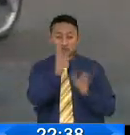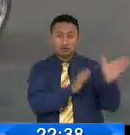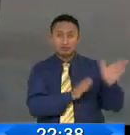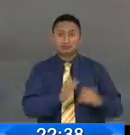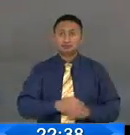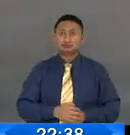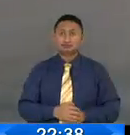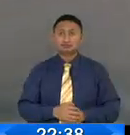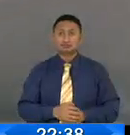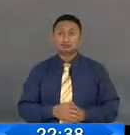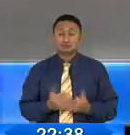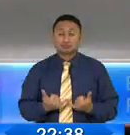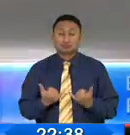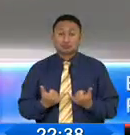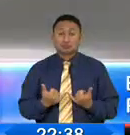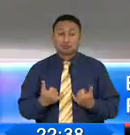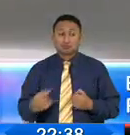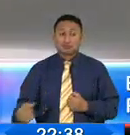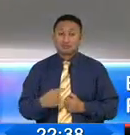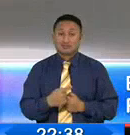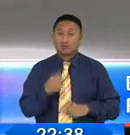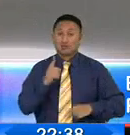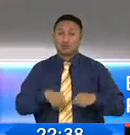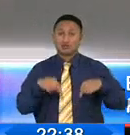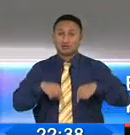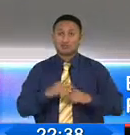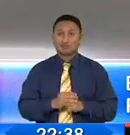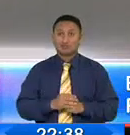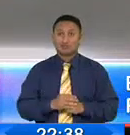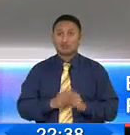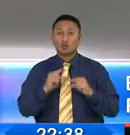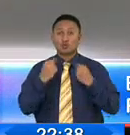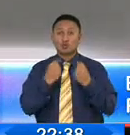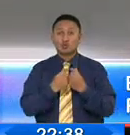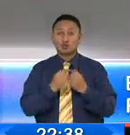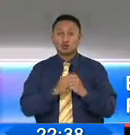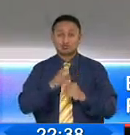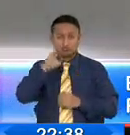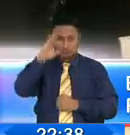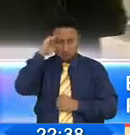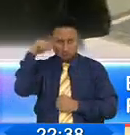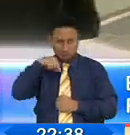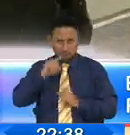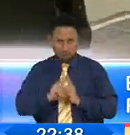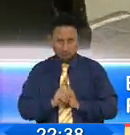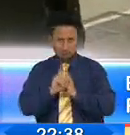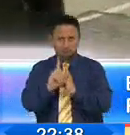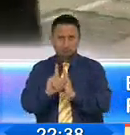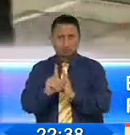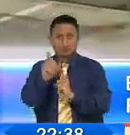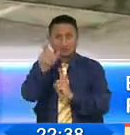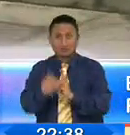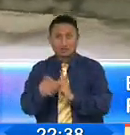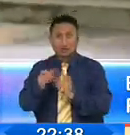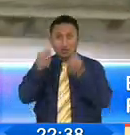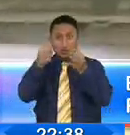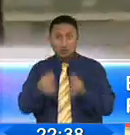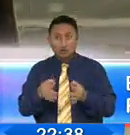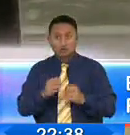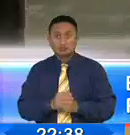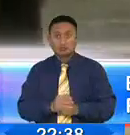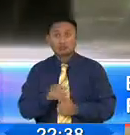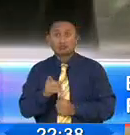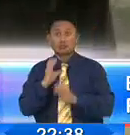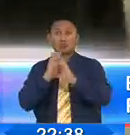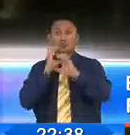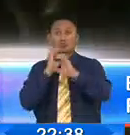En esta ocasión se les cayó la fachada, agentes de la brigada anticriminal les seguían los pasos. Los sospechosos fueron sorprendidos cuando en una parada